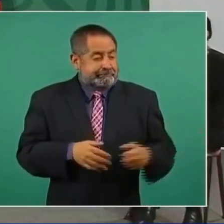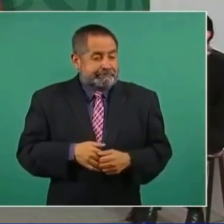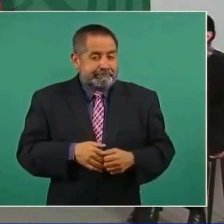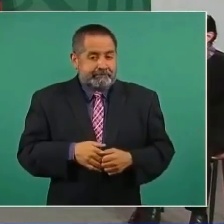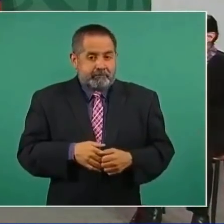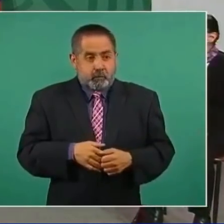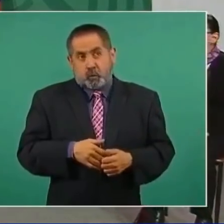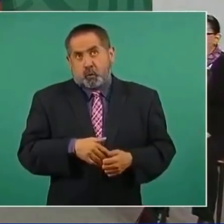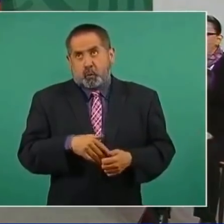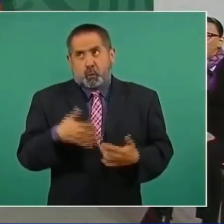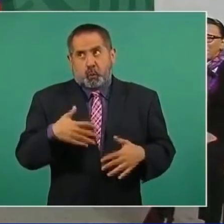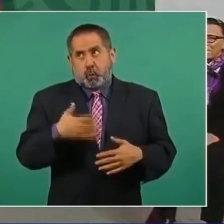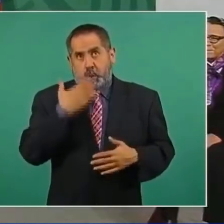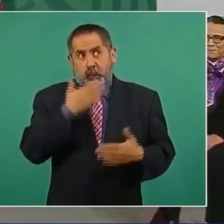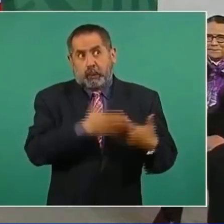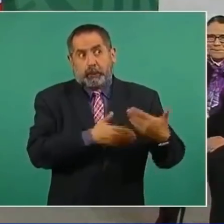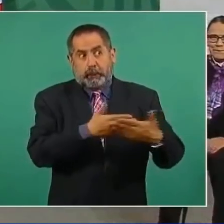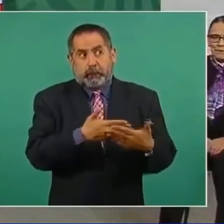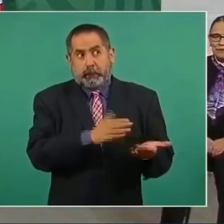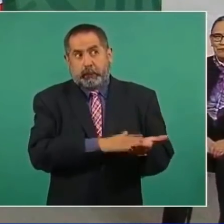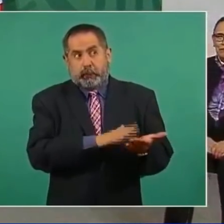avanzaron bastante.